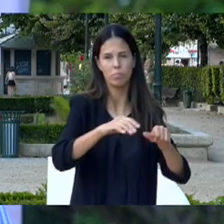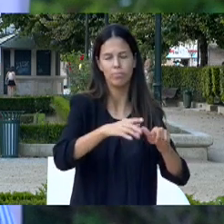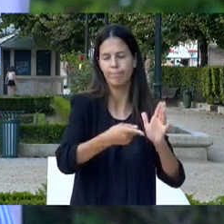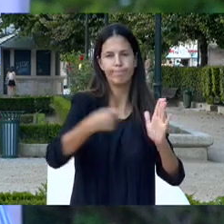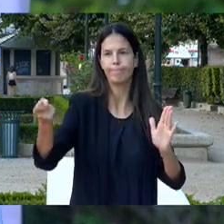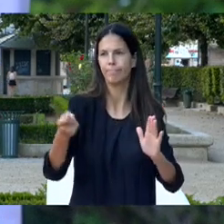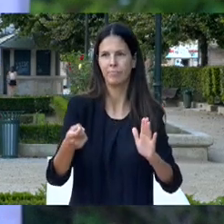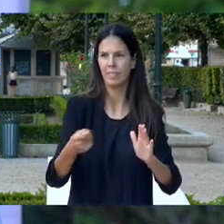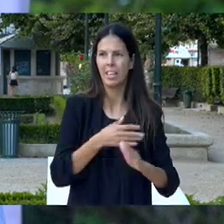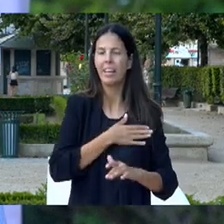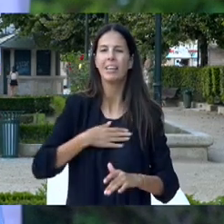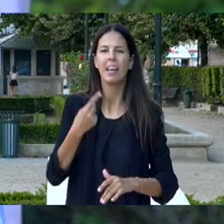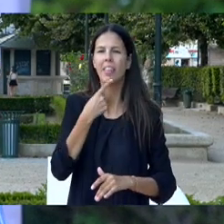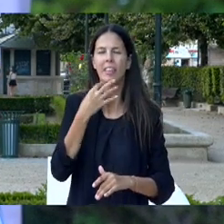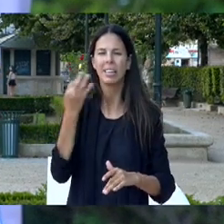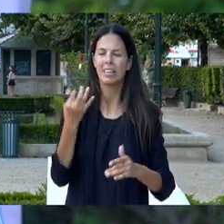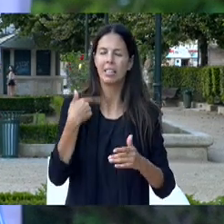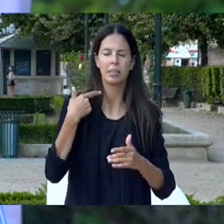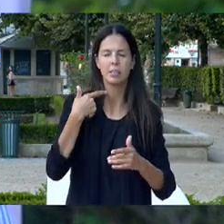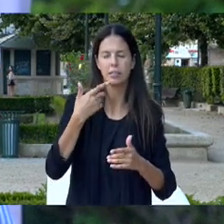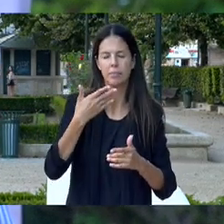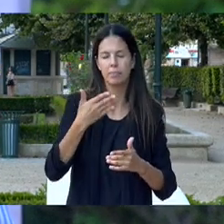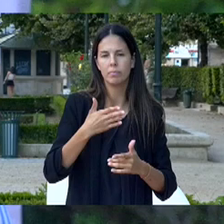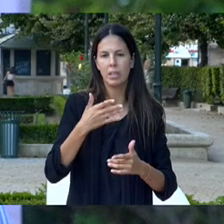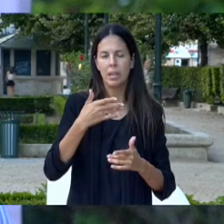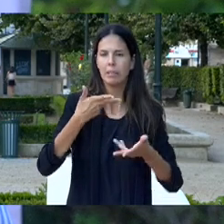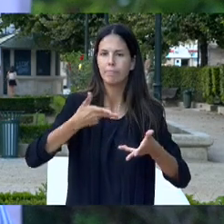botada da súa cátedra e